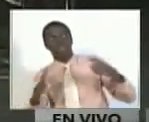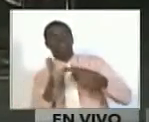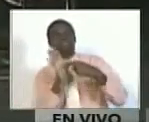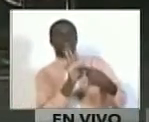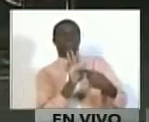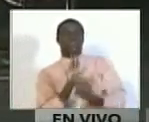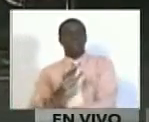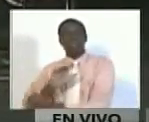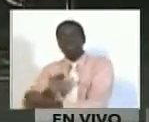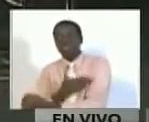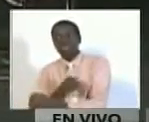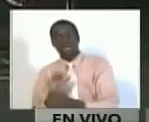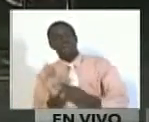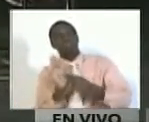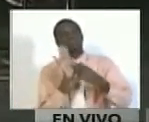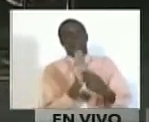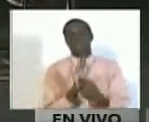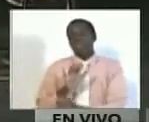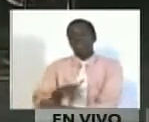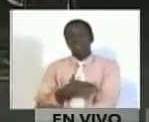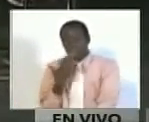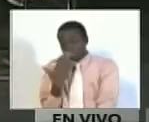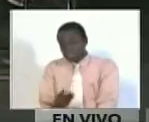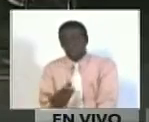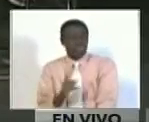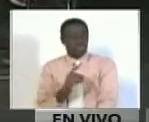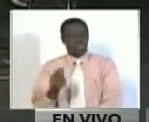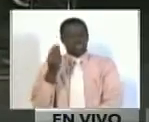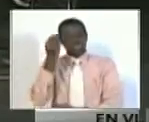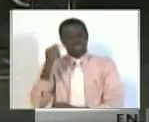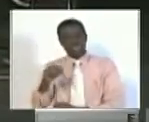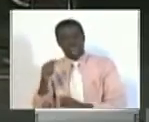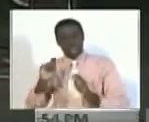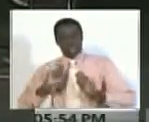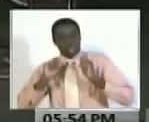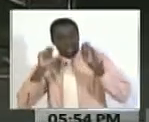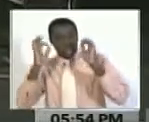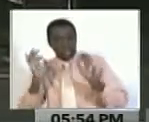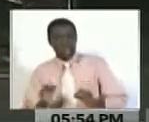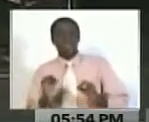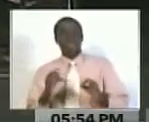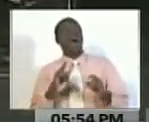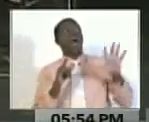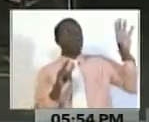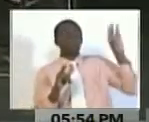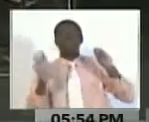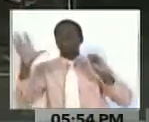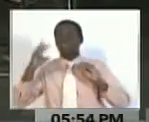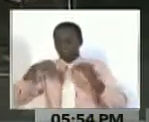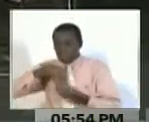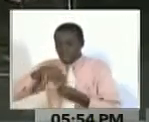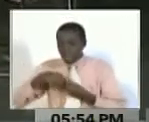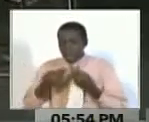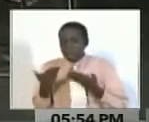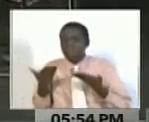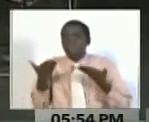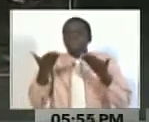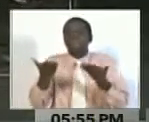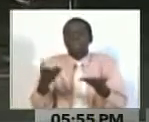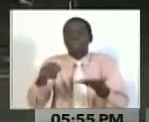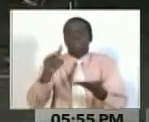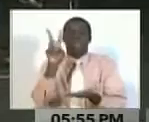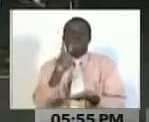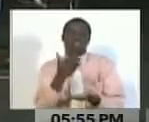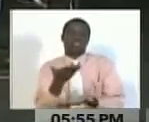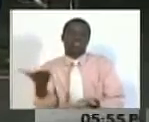que se hace en nuestro país. Música de calidad, música de talento. Las influencias las utilizamos con y para nuestro país. Eso es lo más importante, que